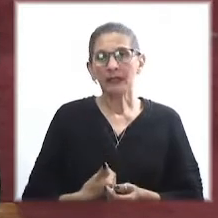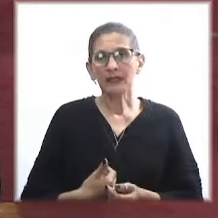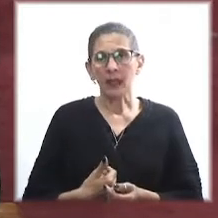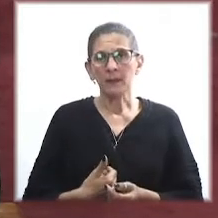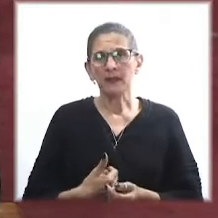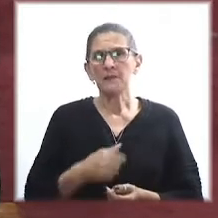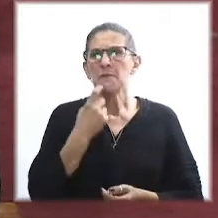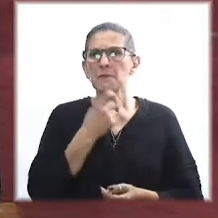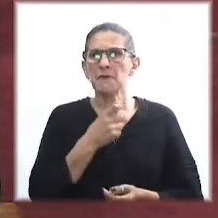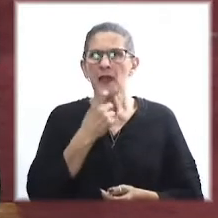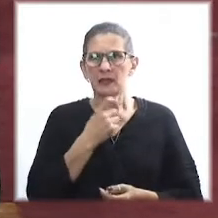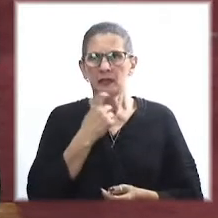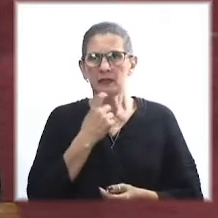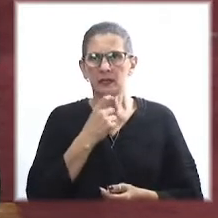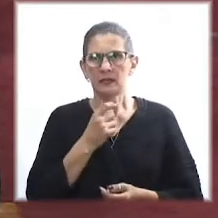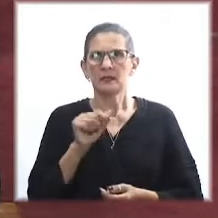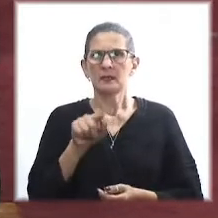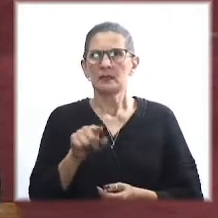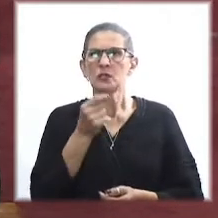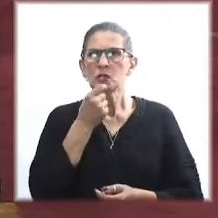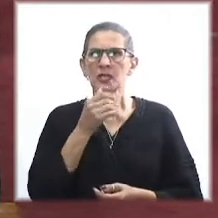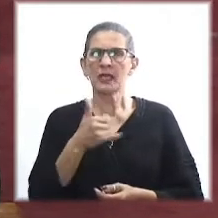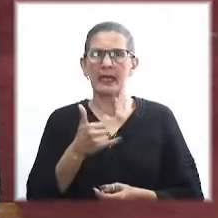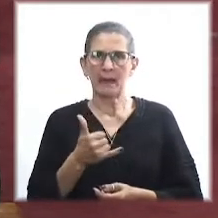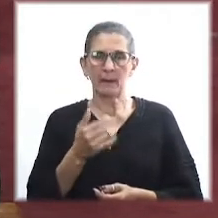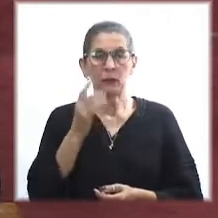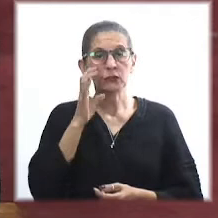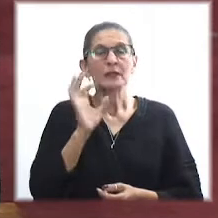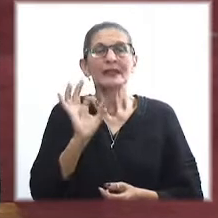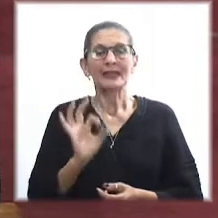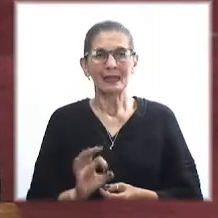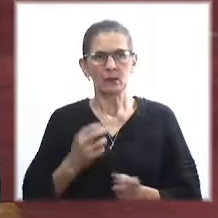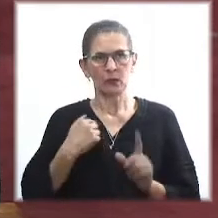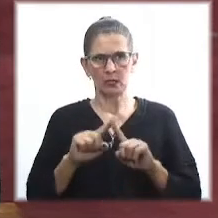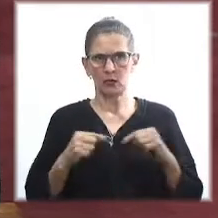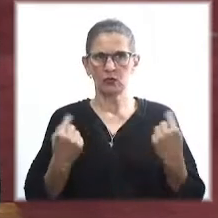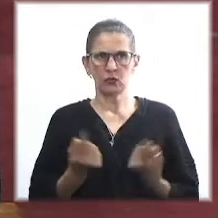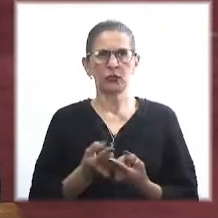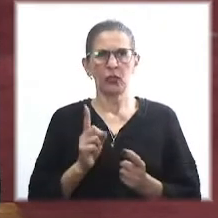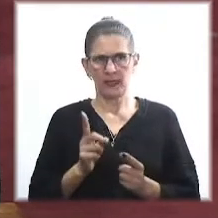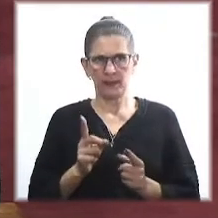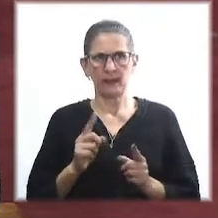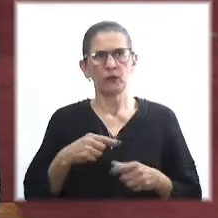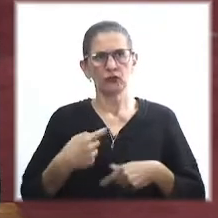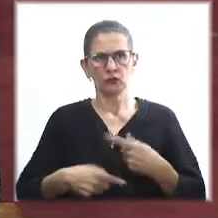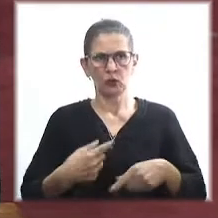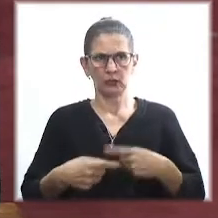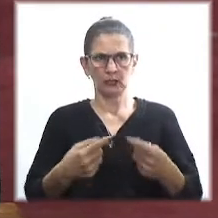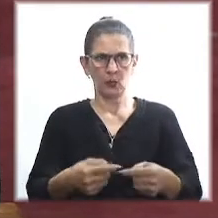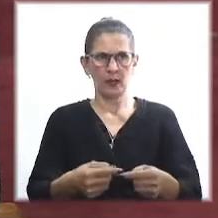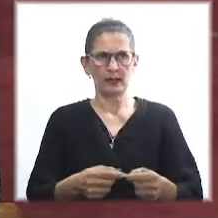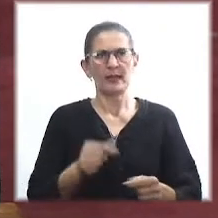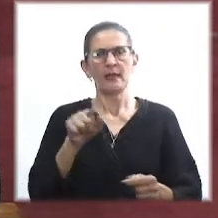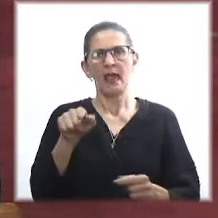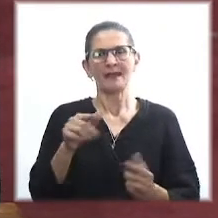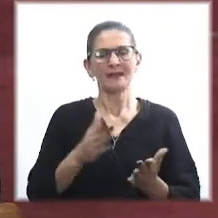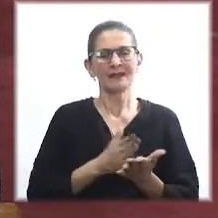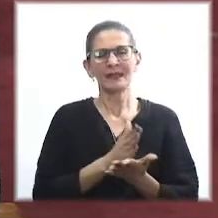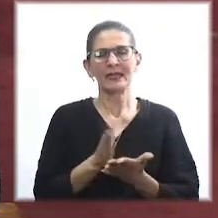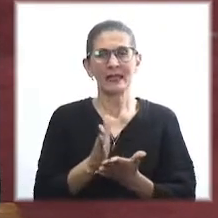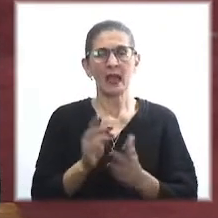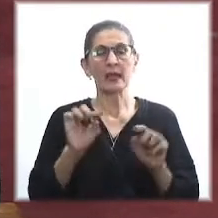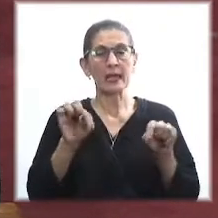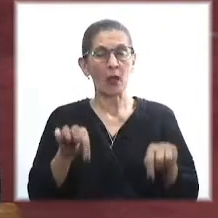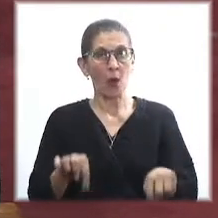lamentablemente faltan esos ejemplos. Creemos que debemos de seguir a ese guía que